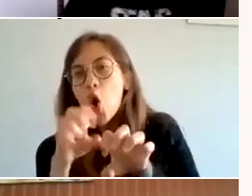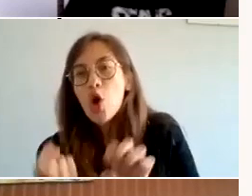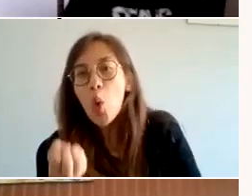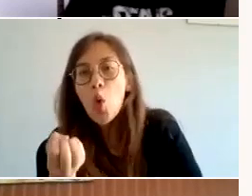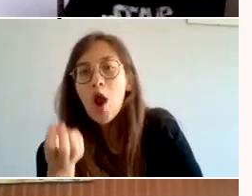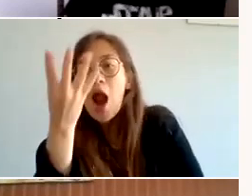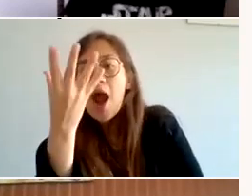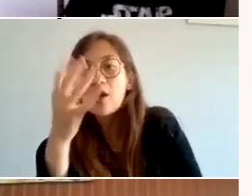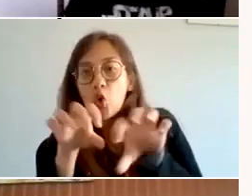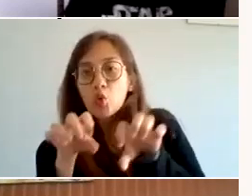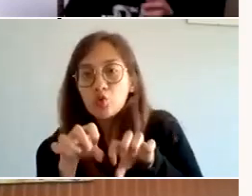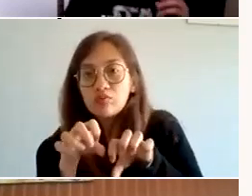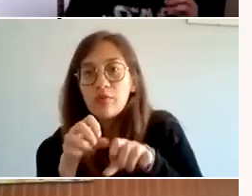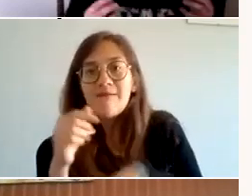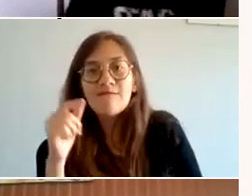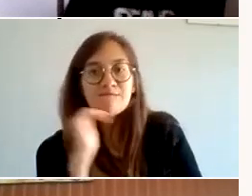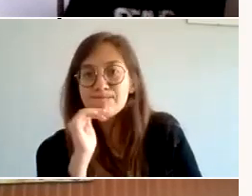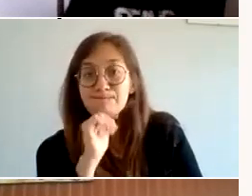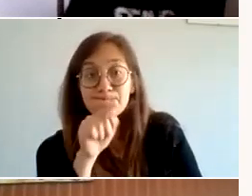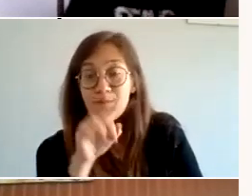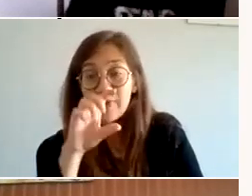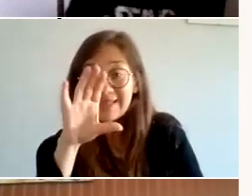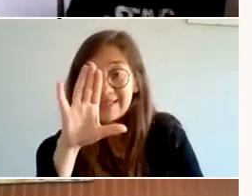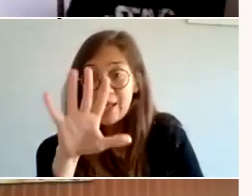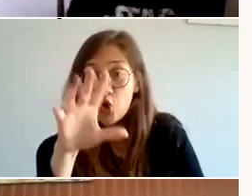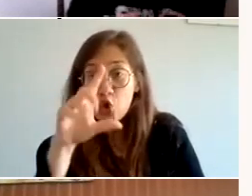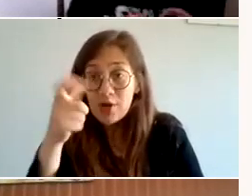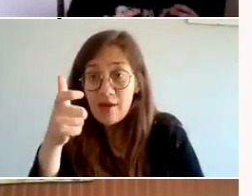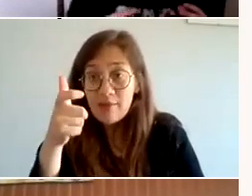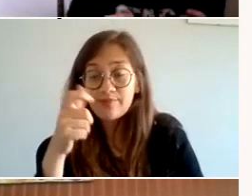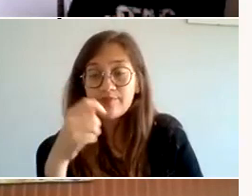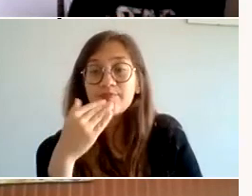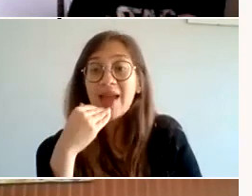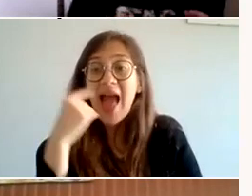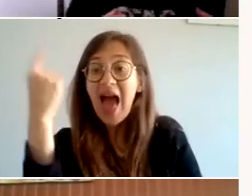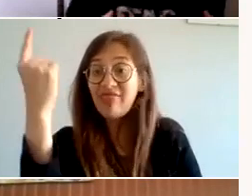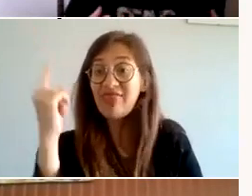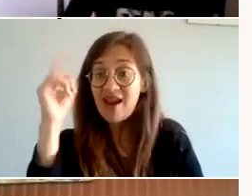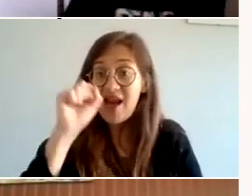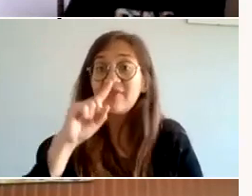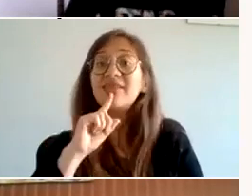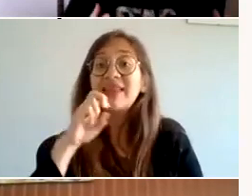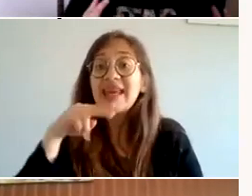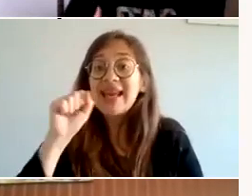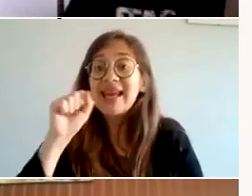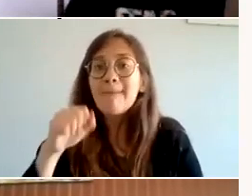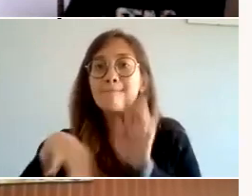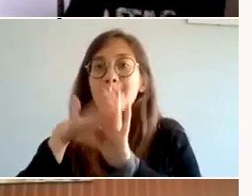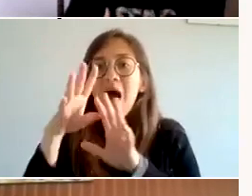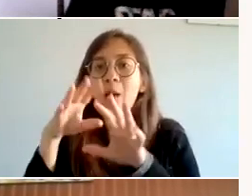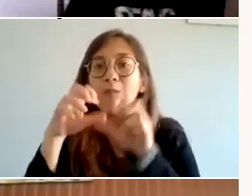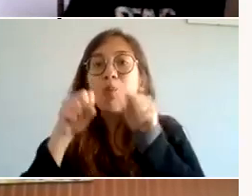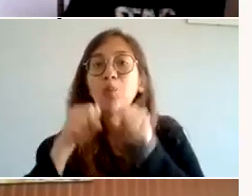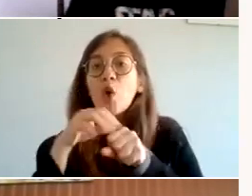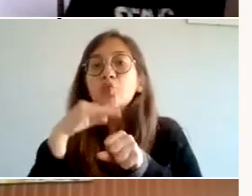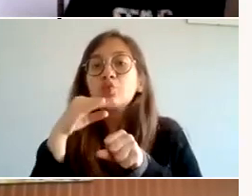rápido, y cada punto, cada antena va a tener capacidad, mucha más capacidad, 100 veces más de capacidad de usuarios para